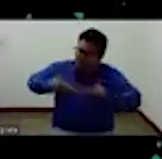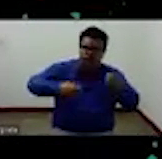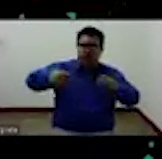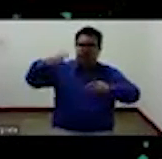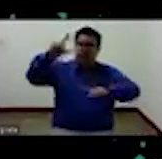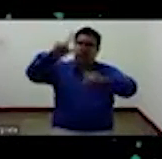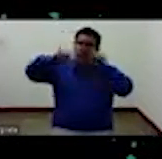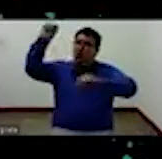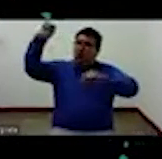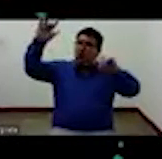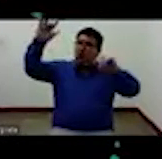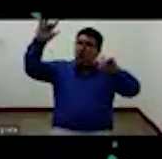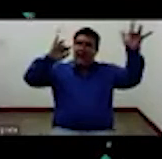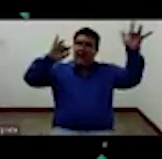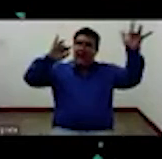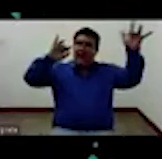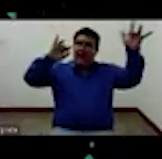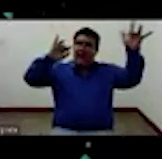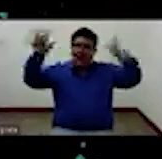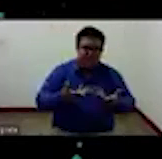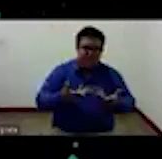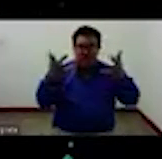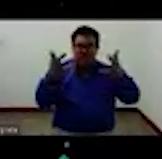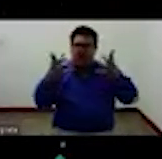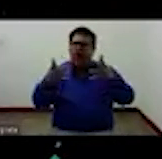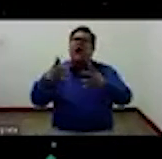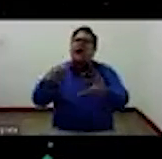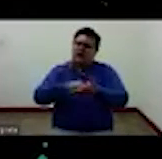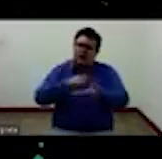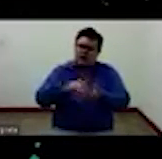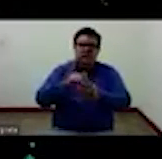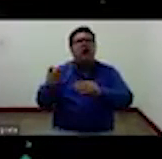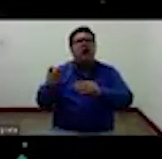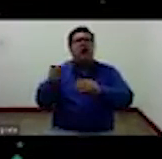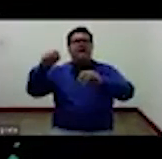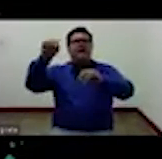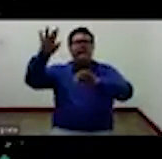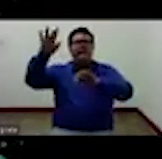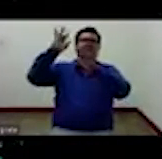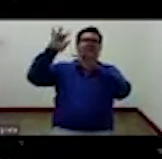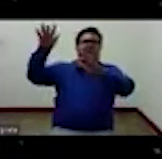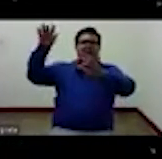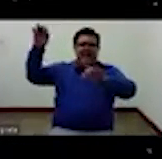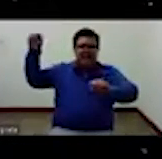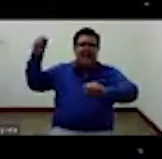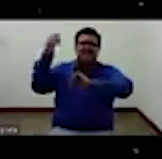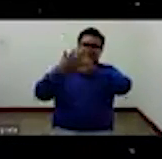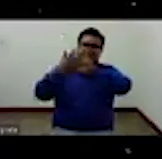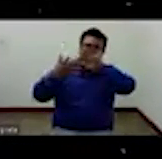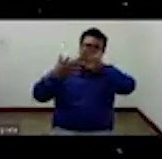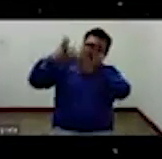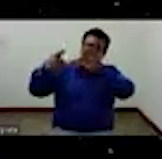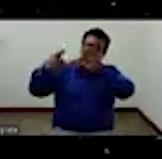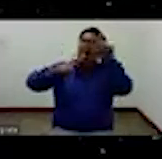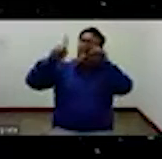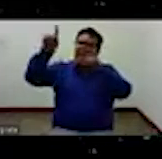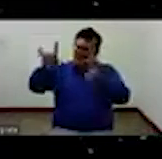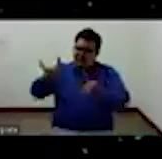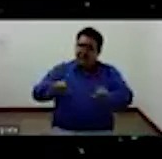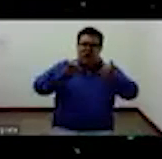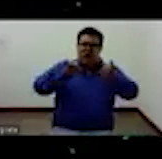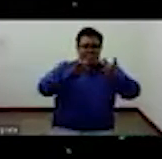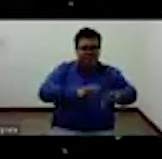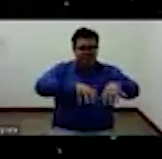sólidos platónicos porque tienen que ver con esa idea del cosmos, la idea planetaria, etcétera. Pero me hacía falta